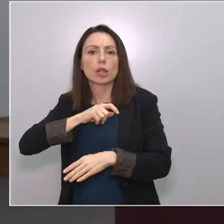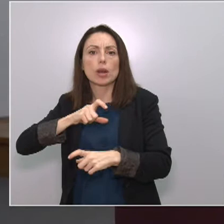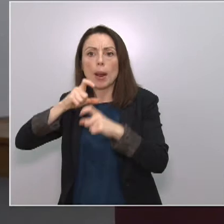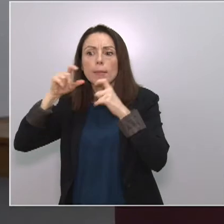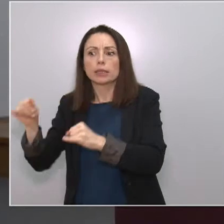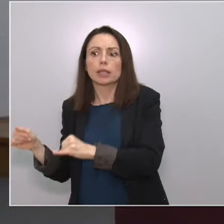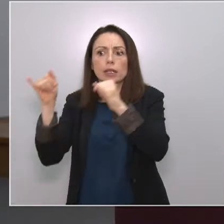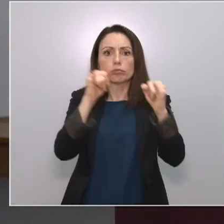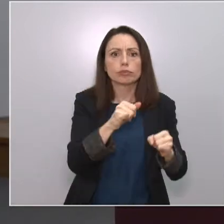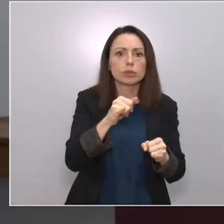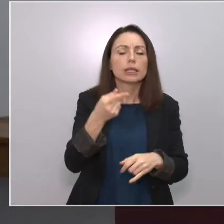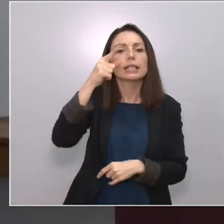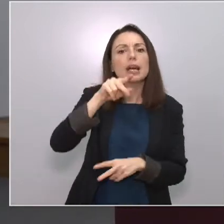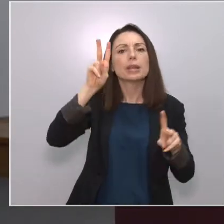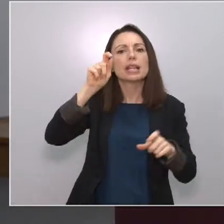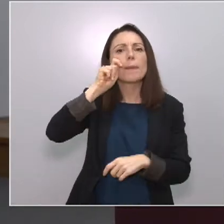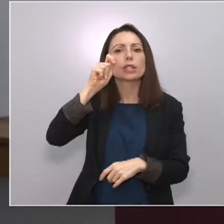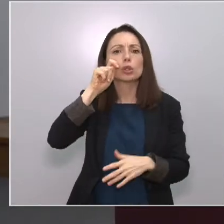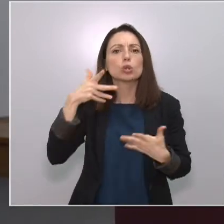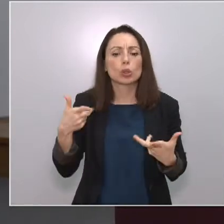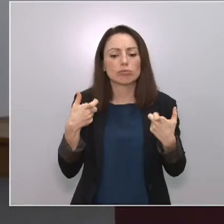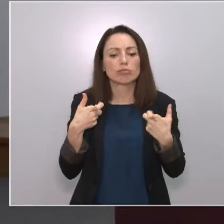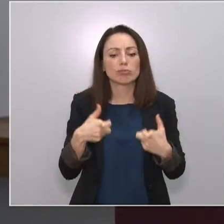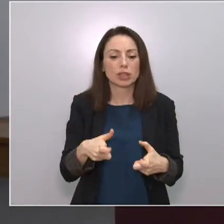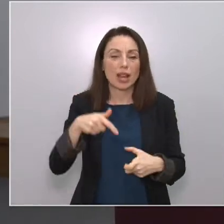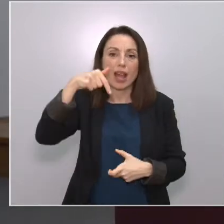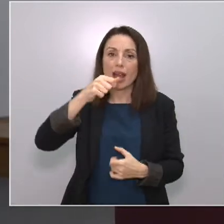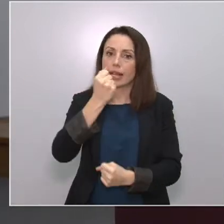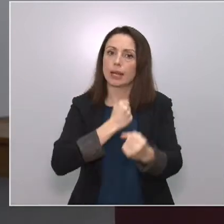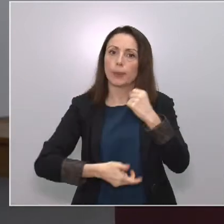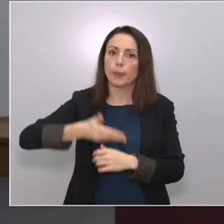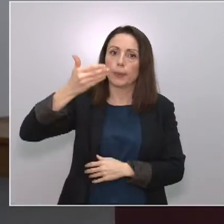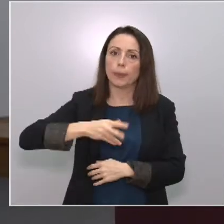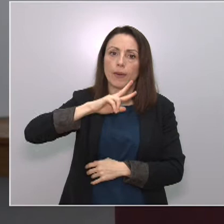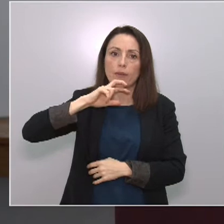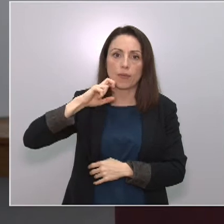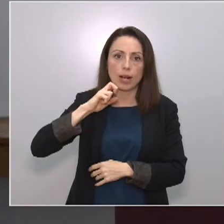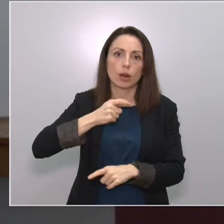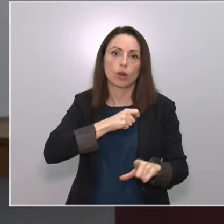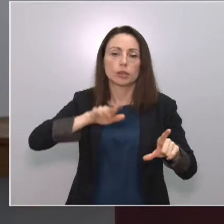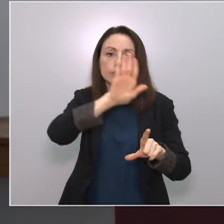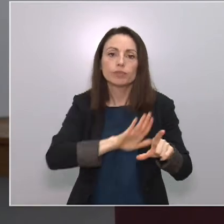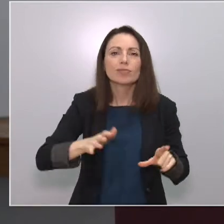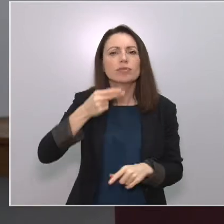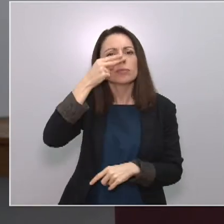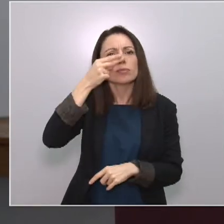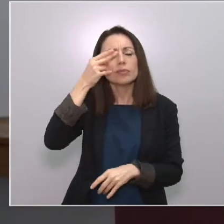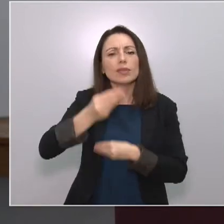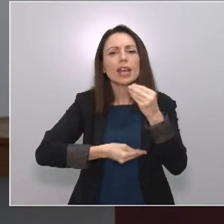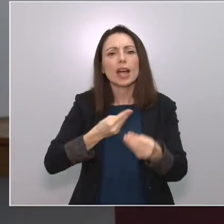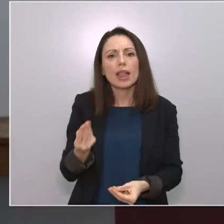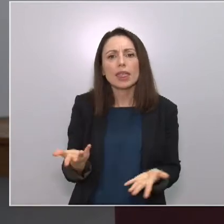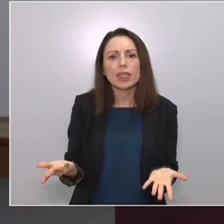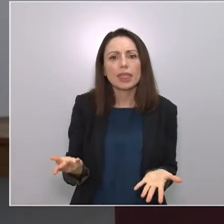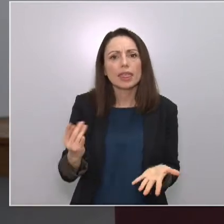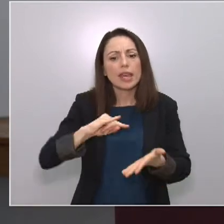mascarillas. También por el turismo, y es que siendo uno de los ejes fundamentales de la economía nacional, sí sería interesante realizar un plan